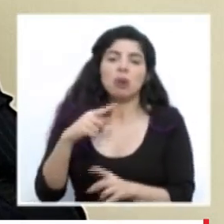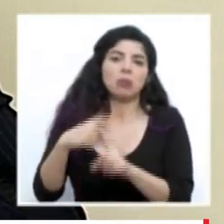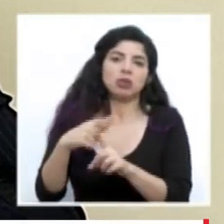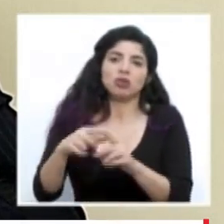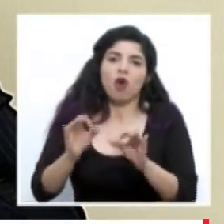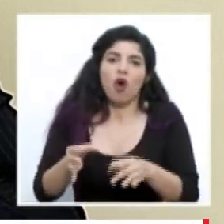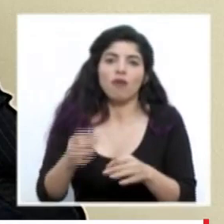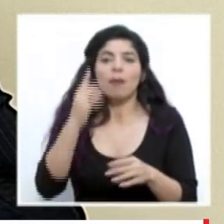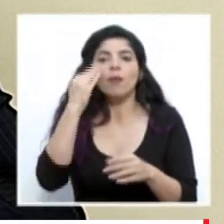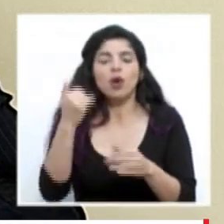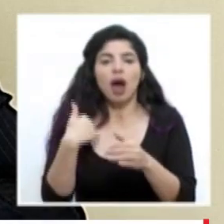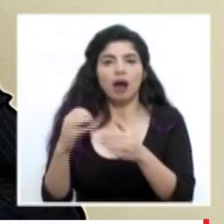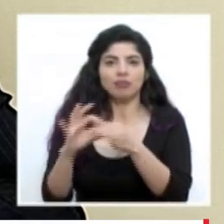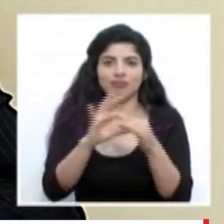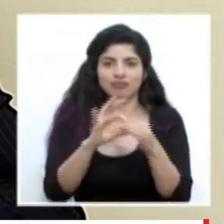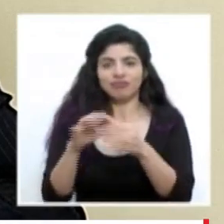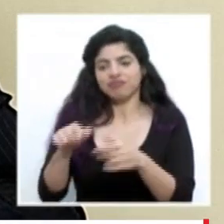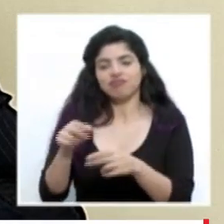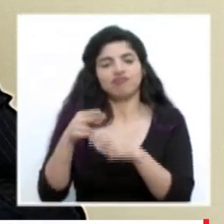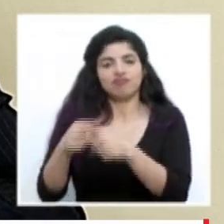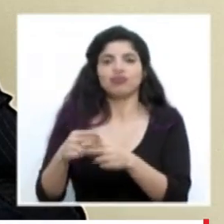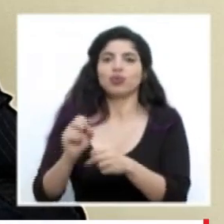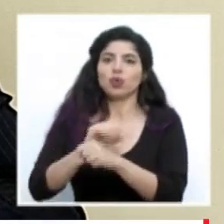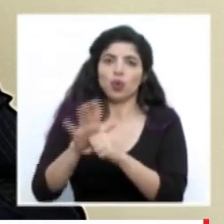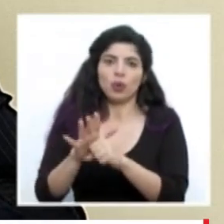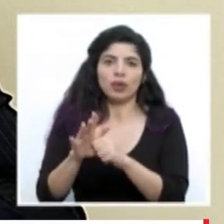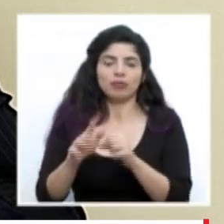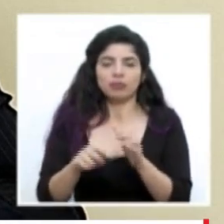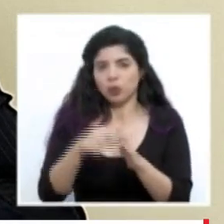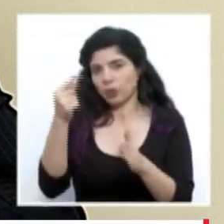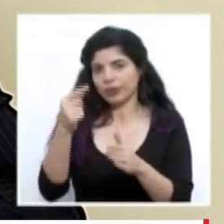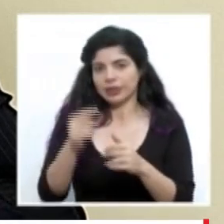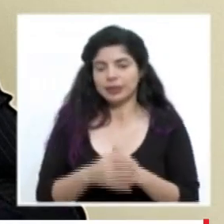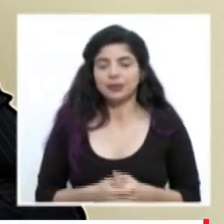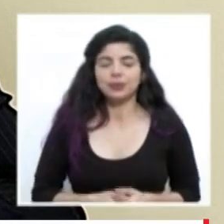ya confirmado por COVID-19.